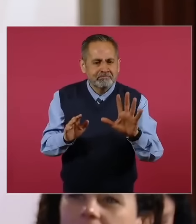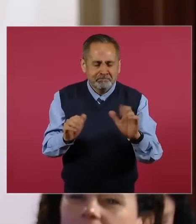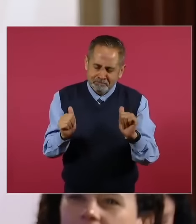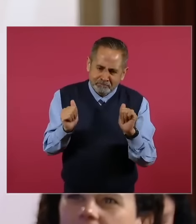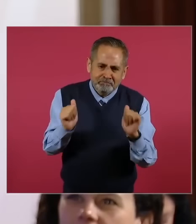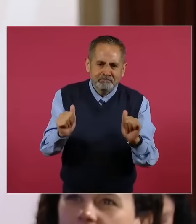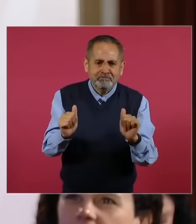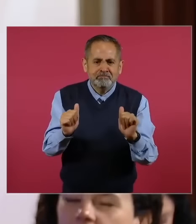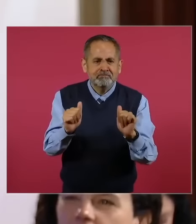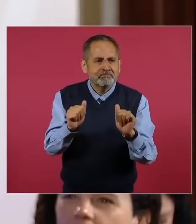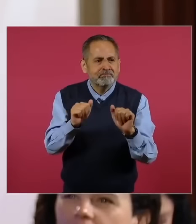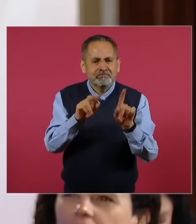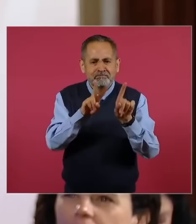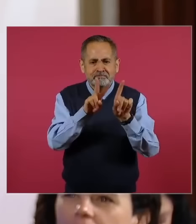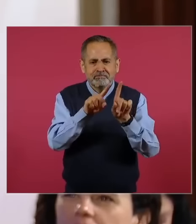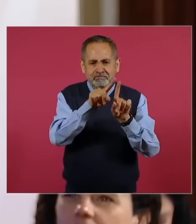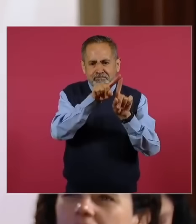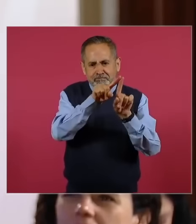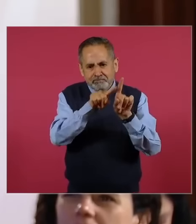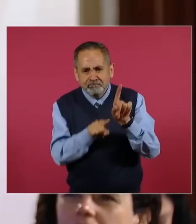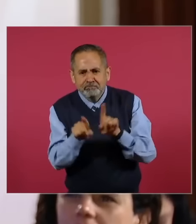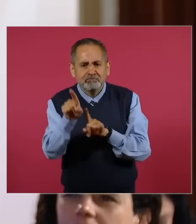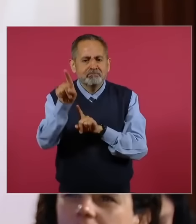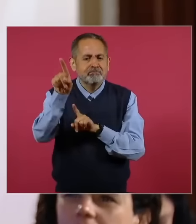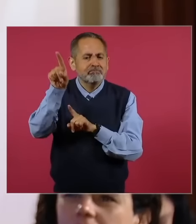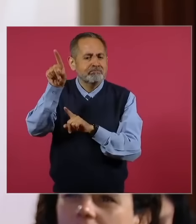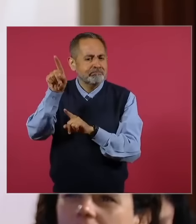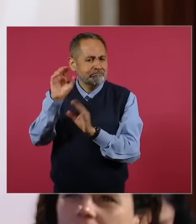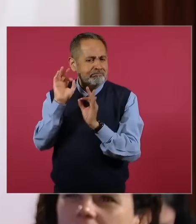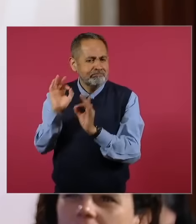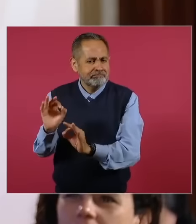que nos íbamos a quedar abajo.